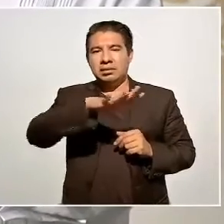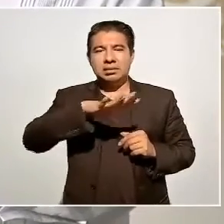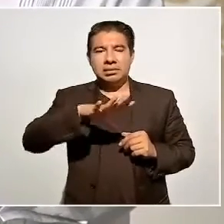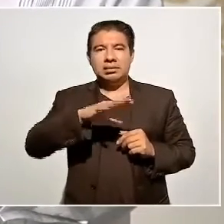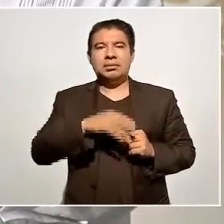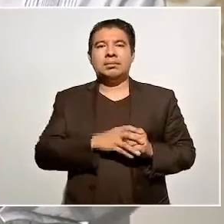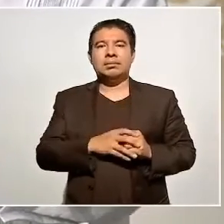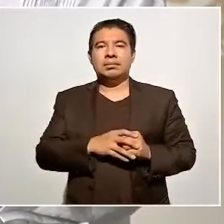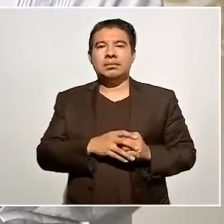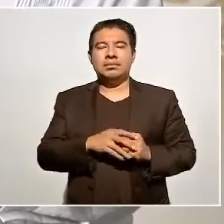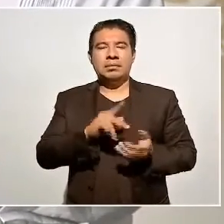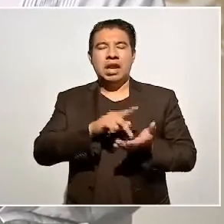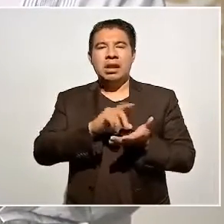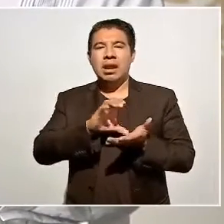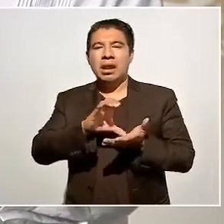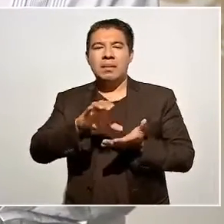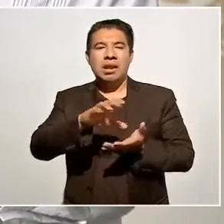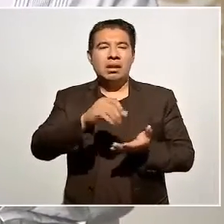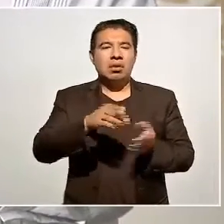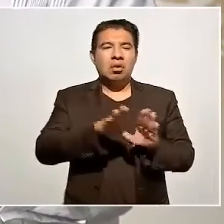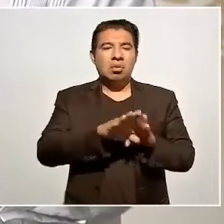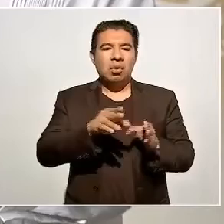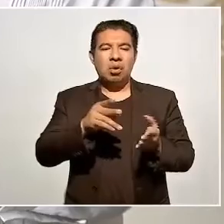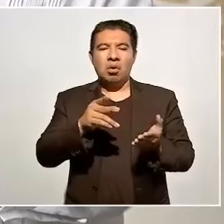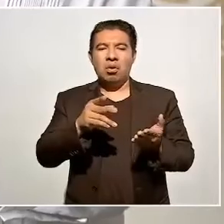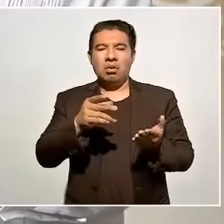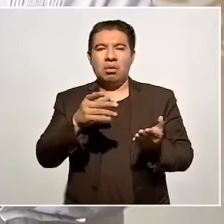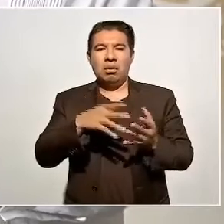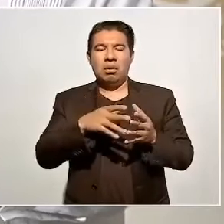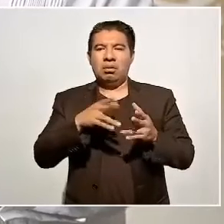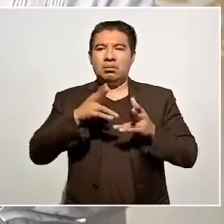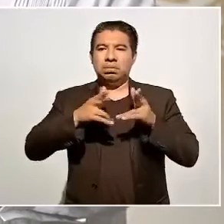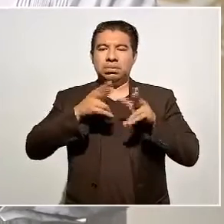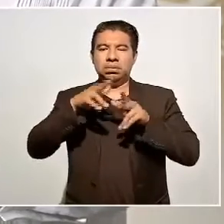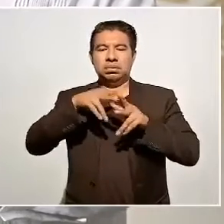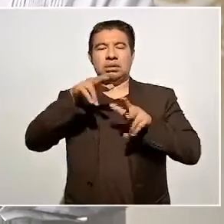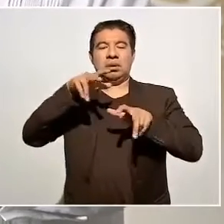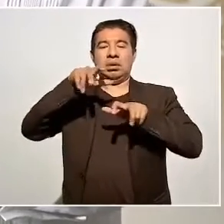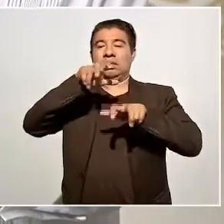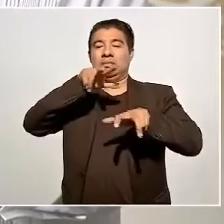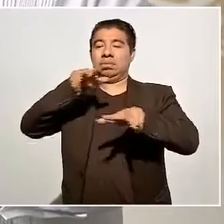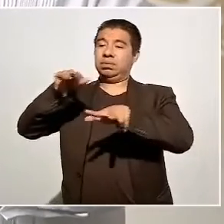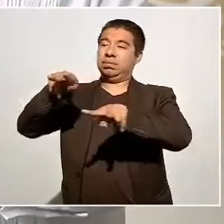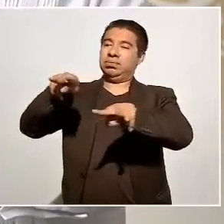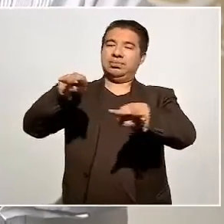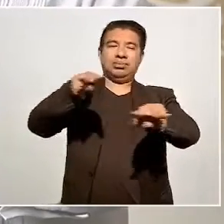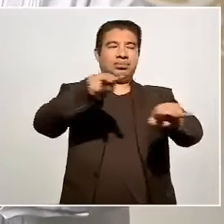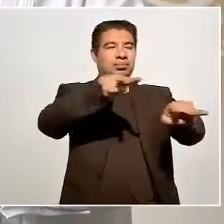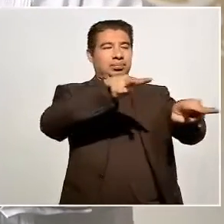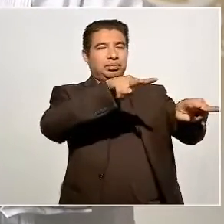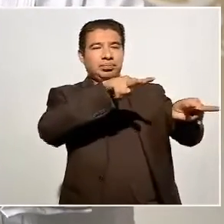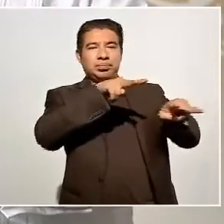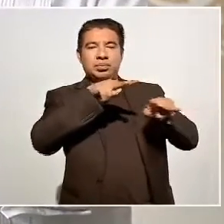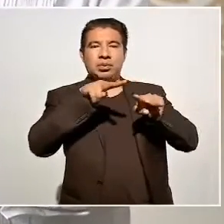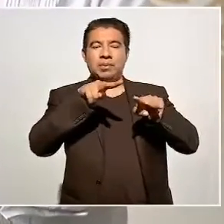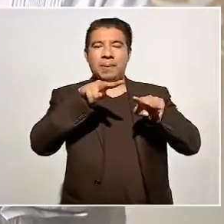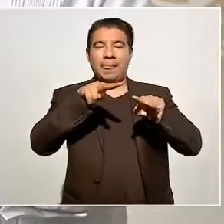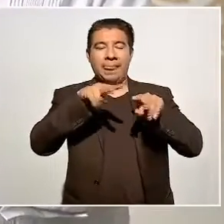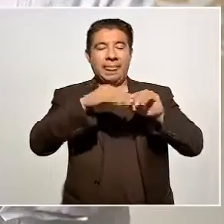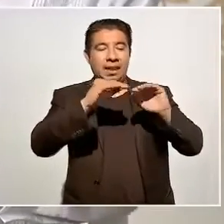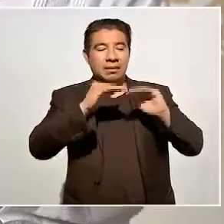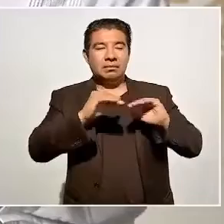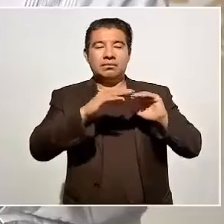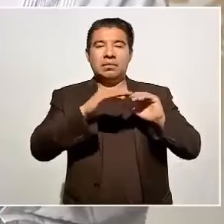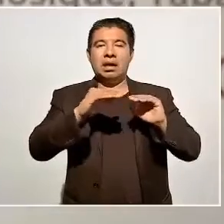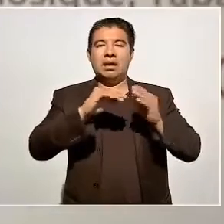ser panorámico, se va a construir en un segundo piso verde y en el